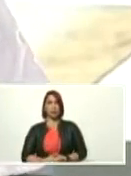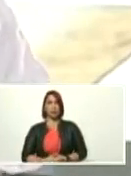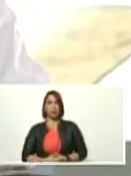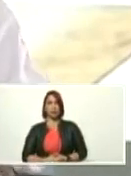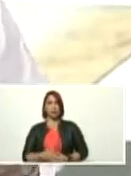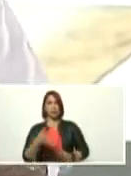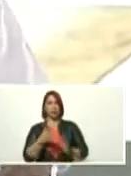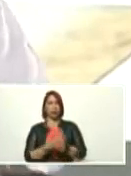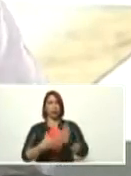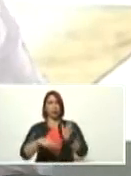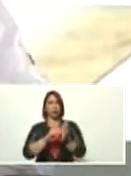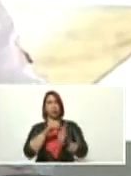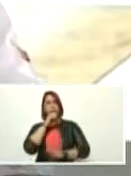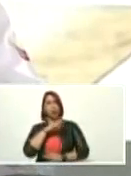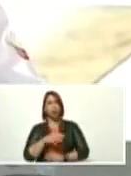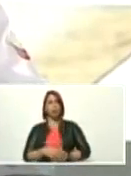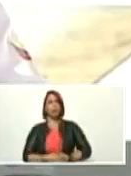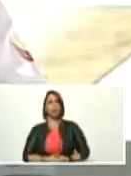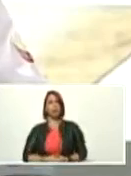sobre el rescate de la historia.